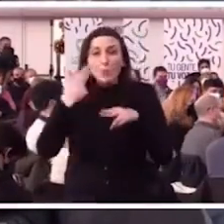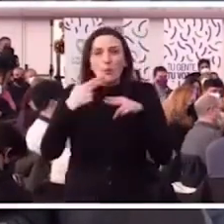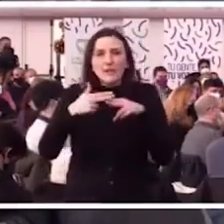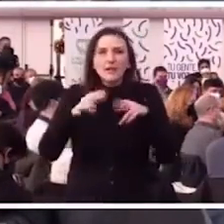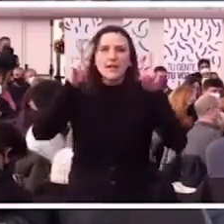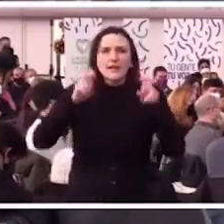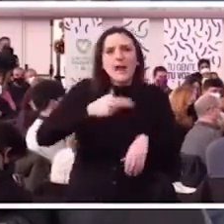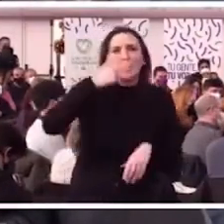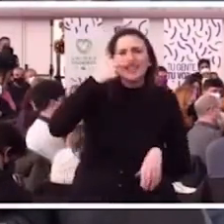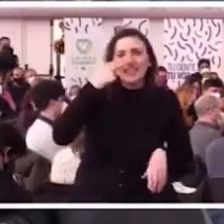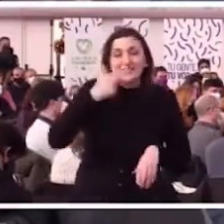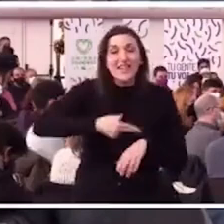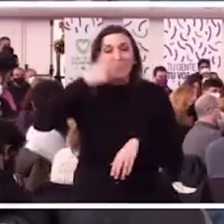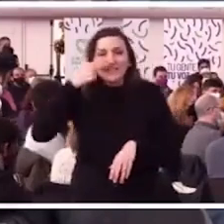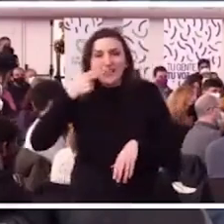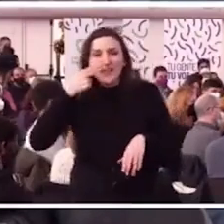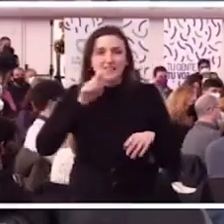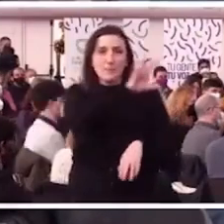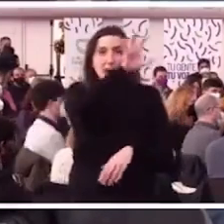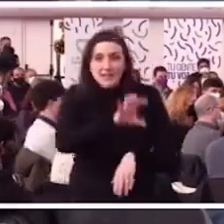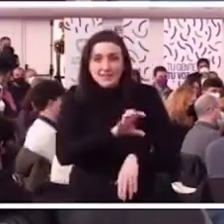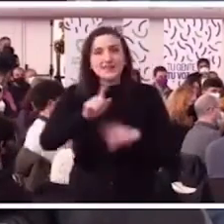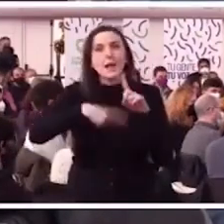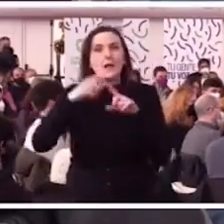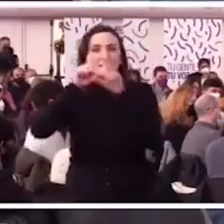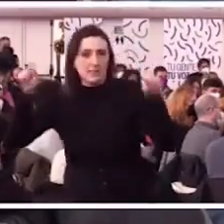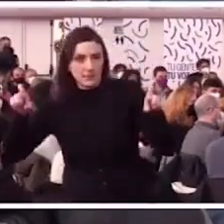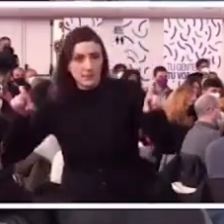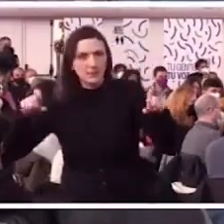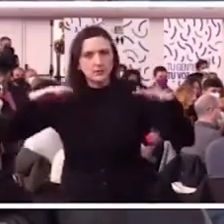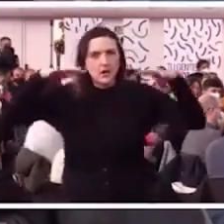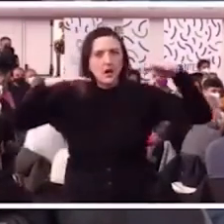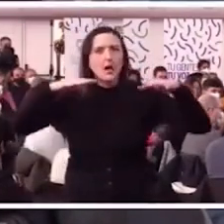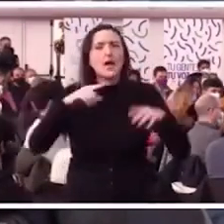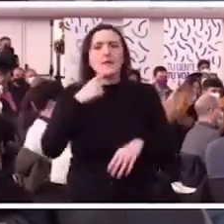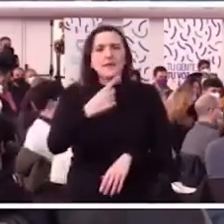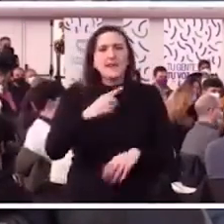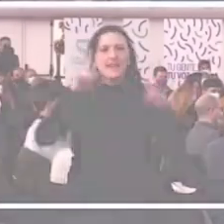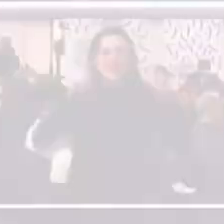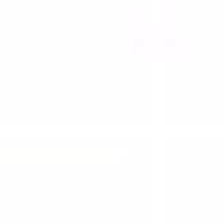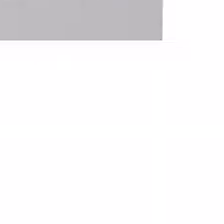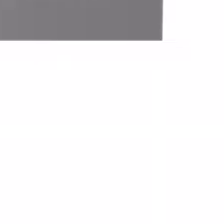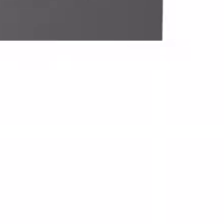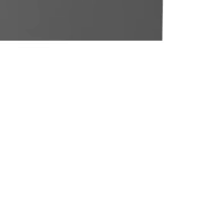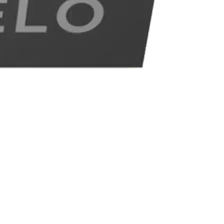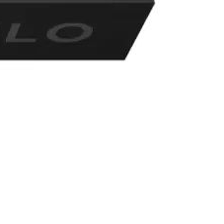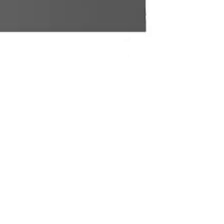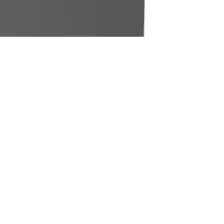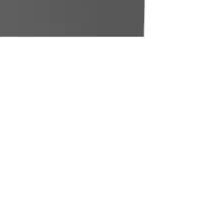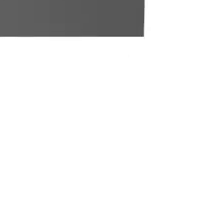de empresas vinculadas a esos estados. Es muy difícil en la geopolítica decir que hay buenos y malos.